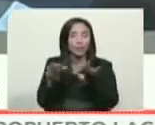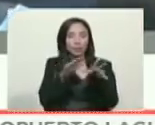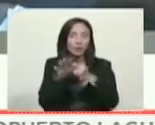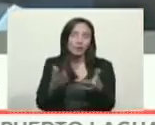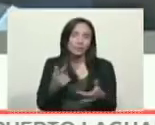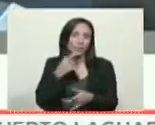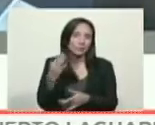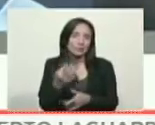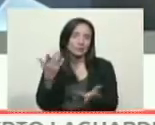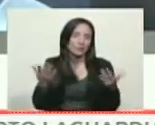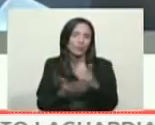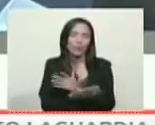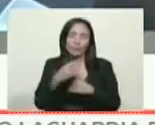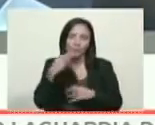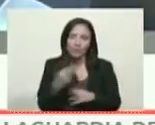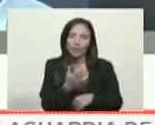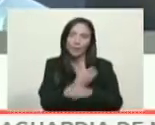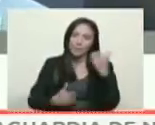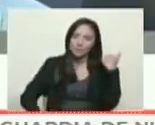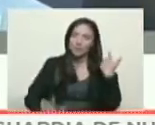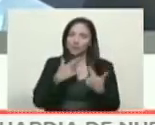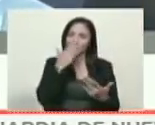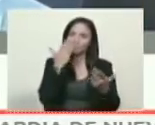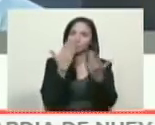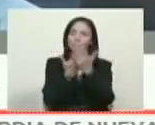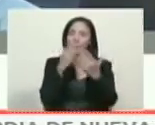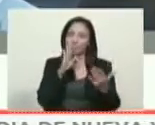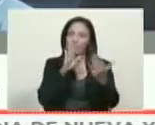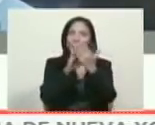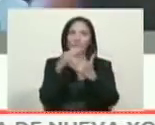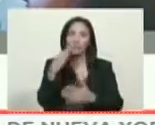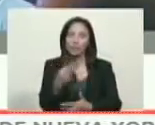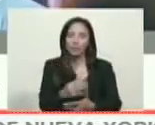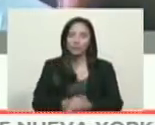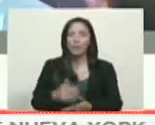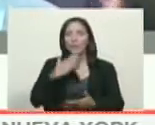buena memoria y usted parece que eso no lo tiene. Muchísimas gracias.